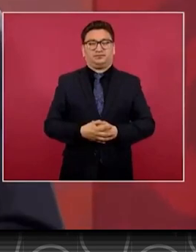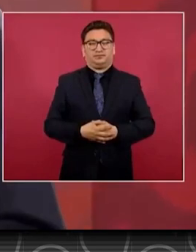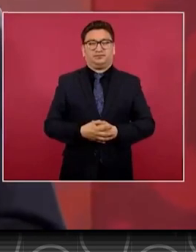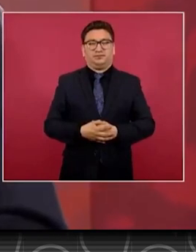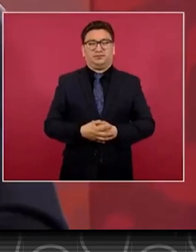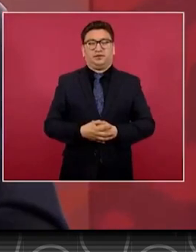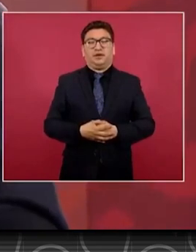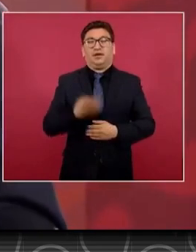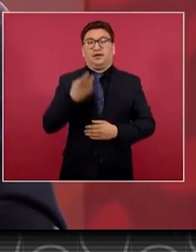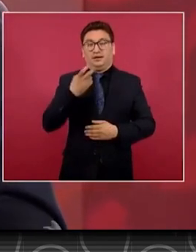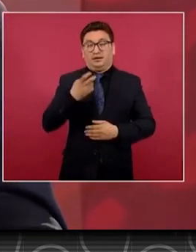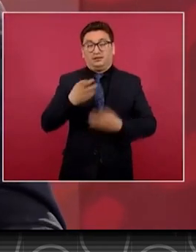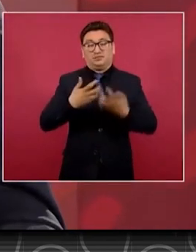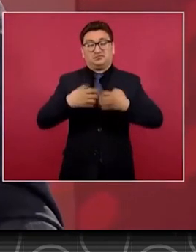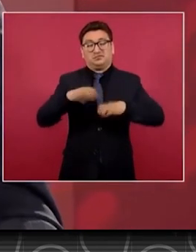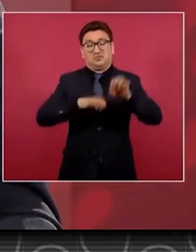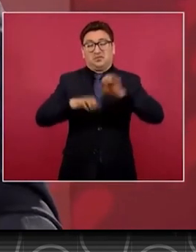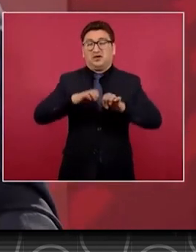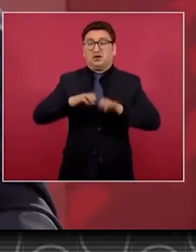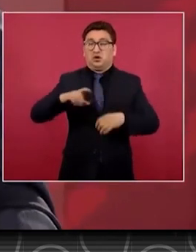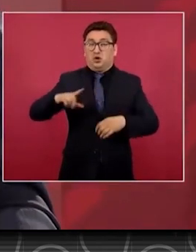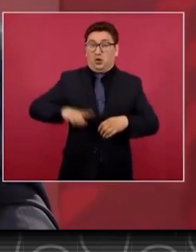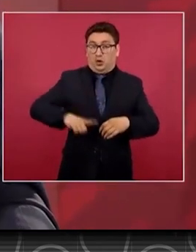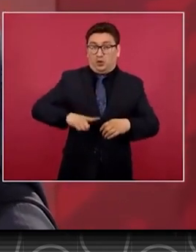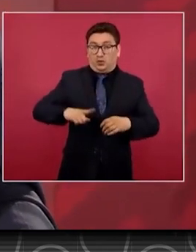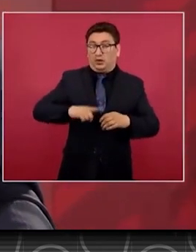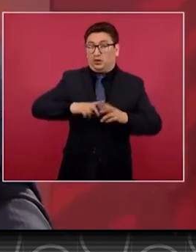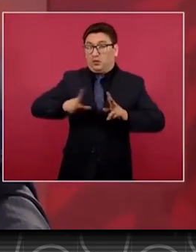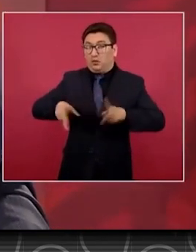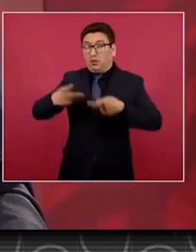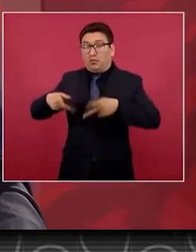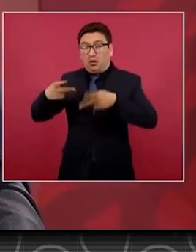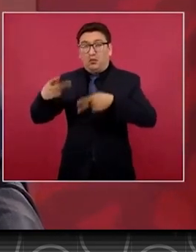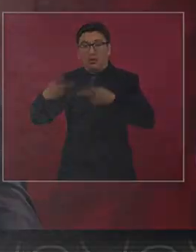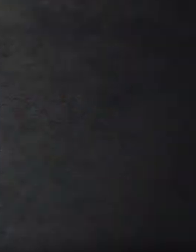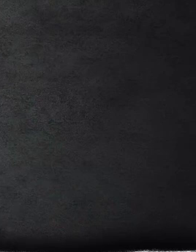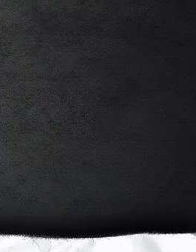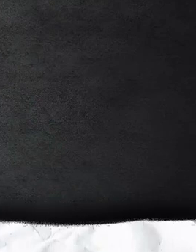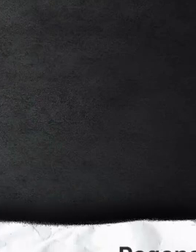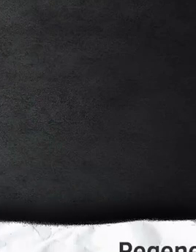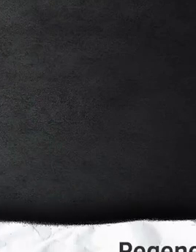era una fuente de corrupción.